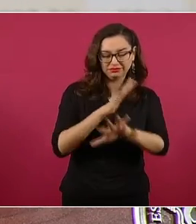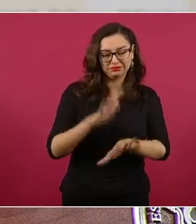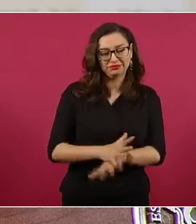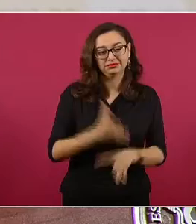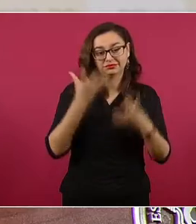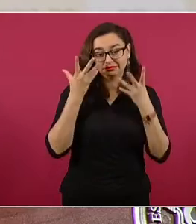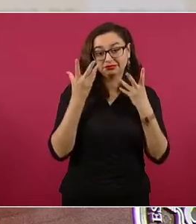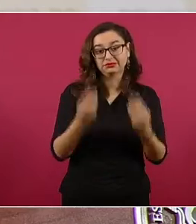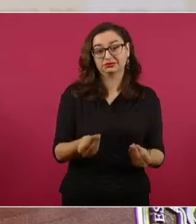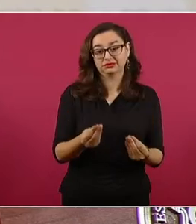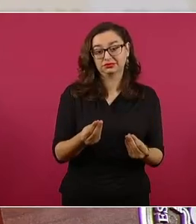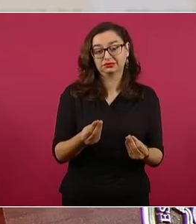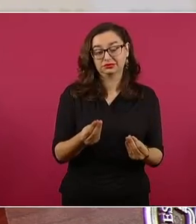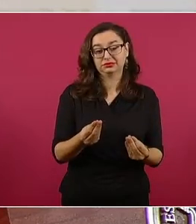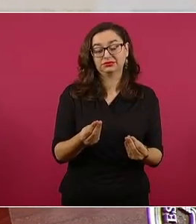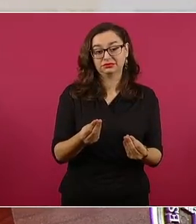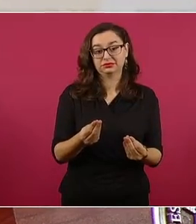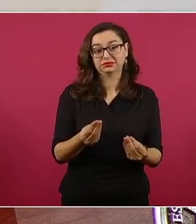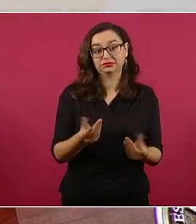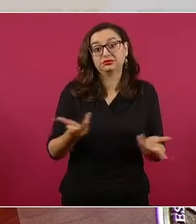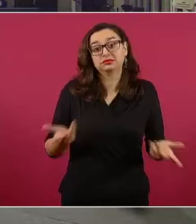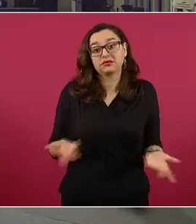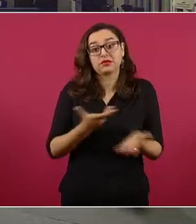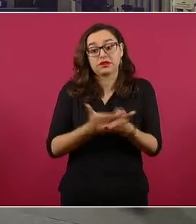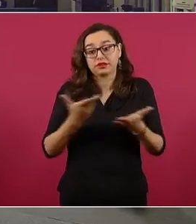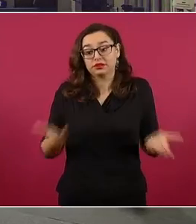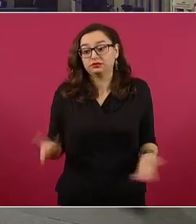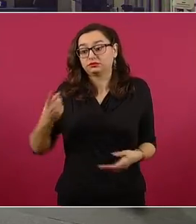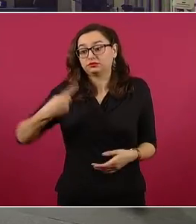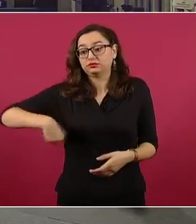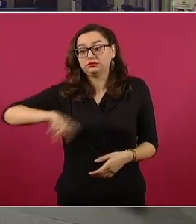y apenas y estamos logrando